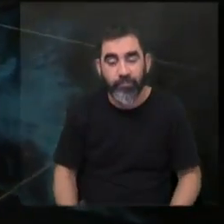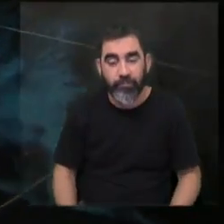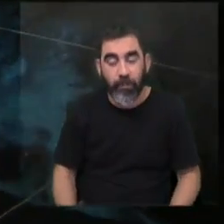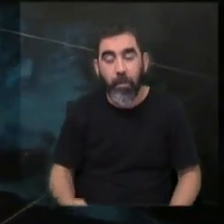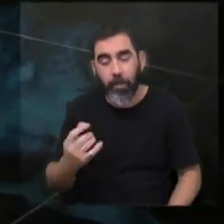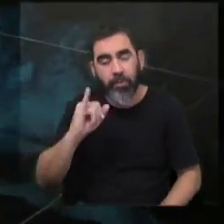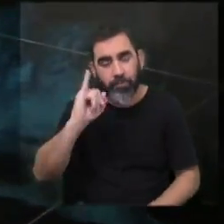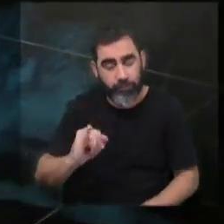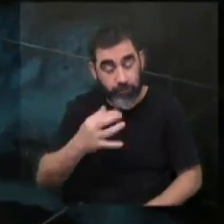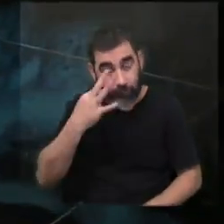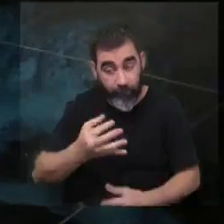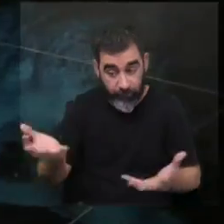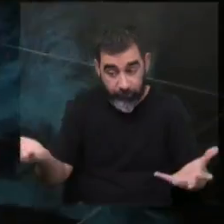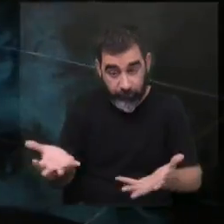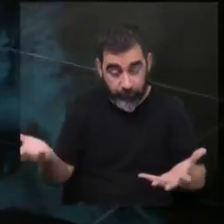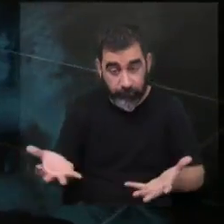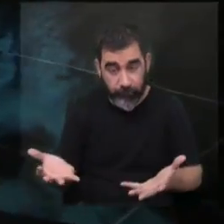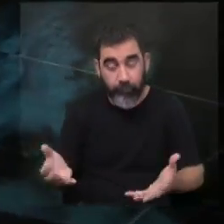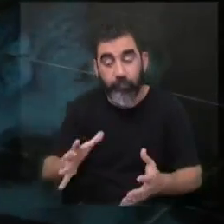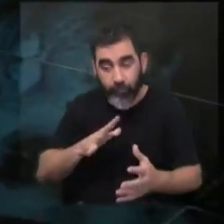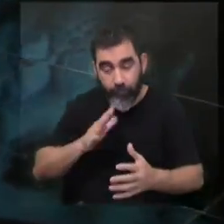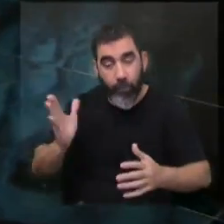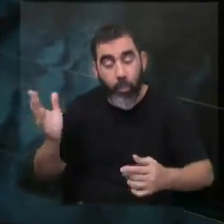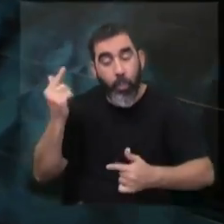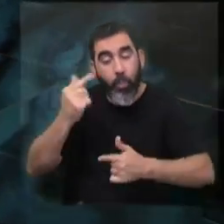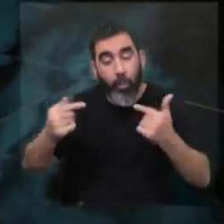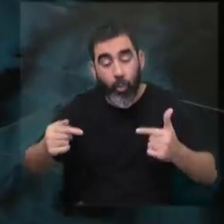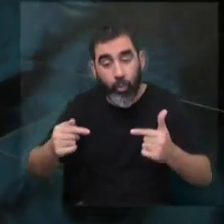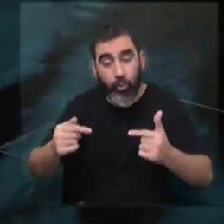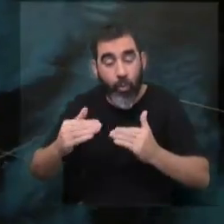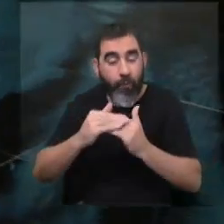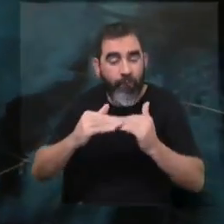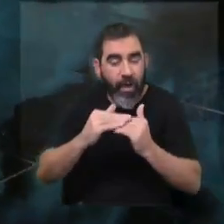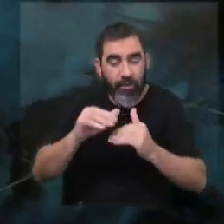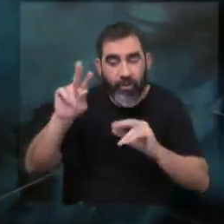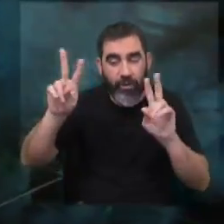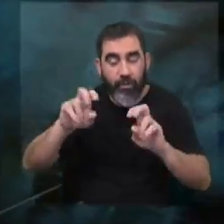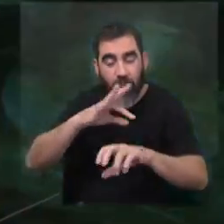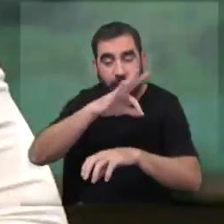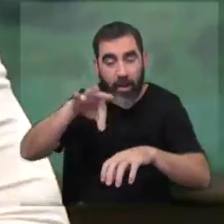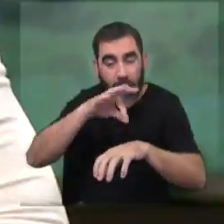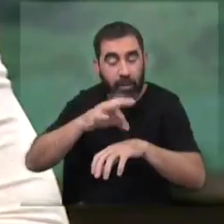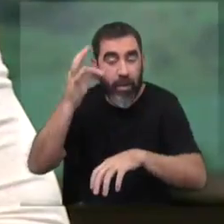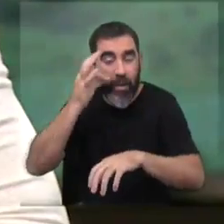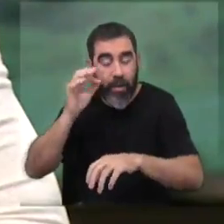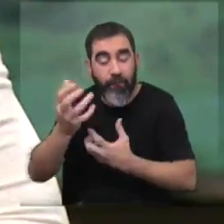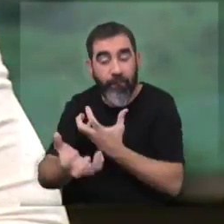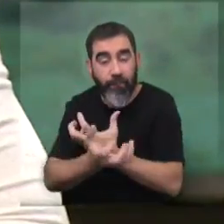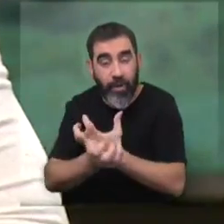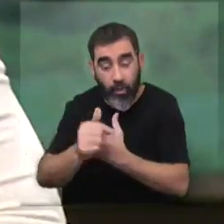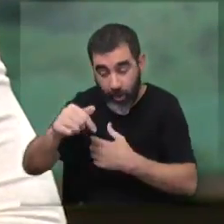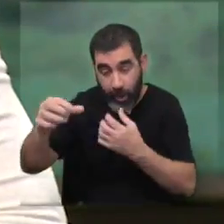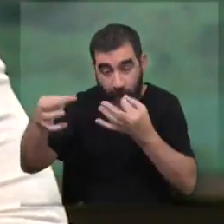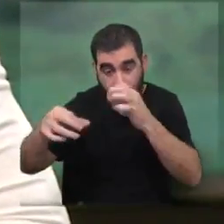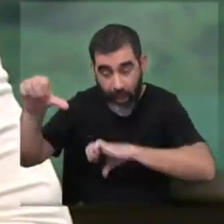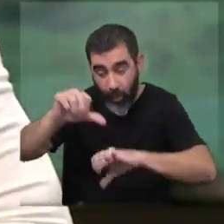producto que en realidad hoy hay una línea de productos a base de pitoxina de un laboratorio uruguayo, pero las